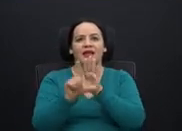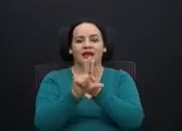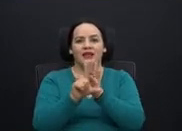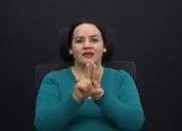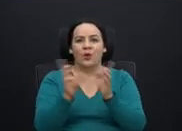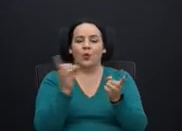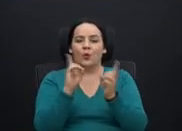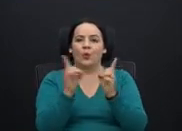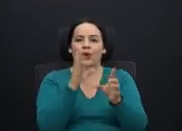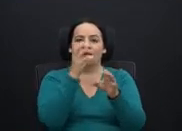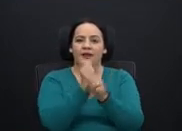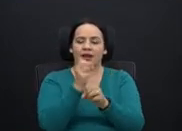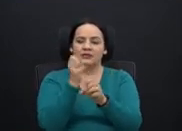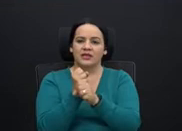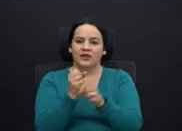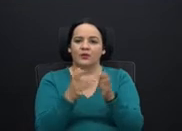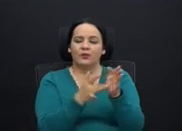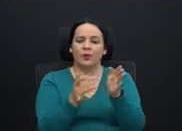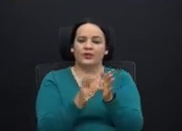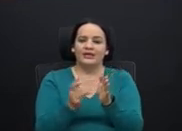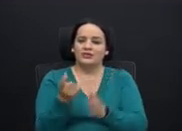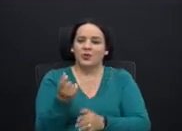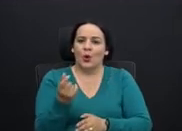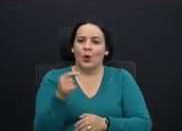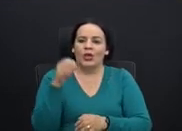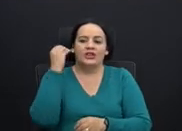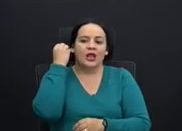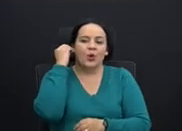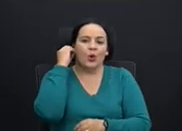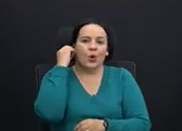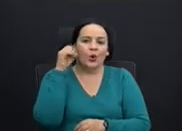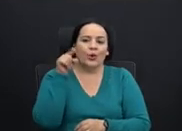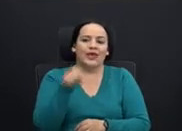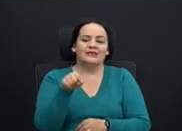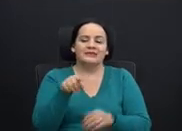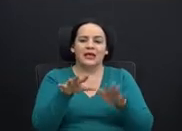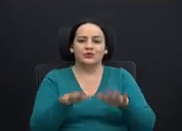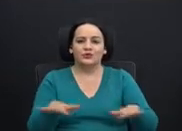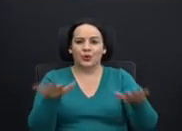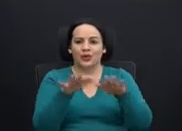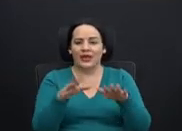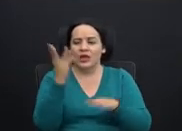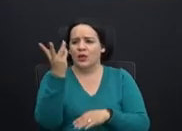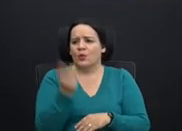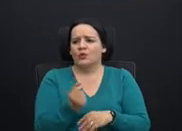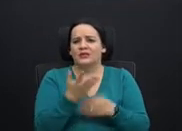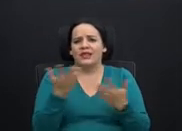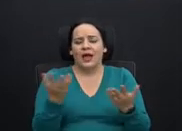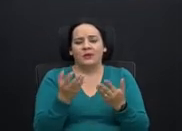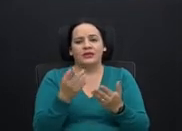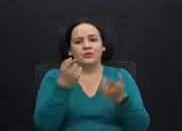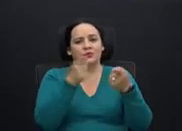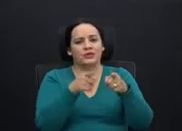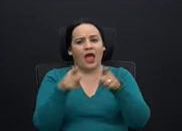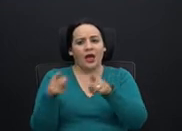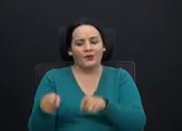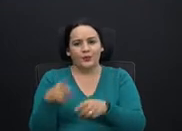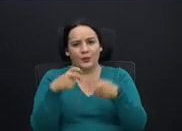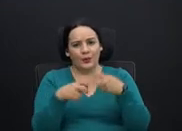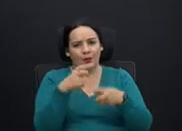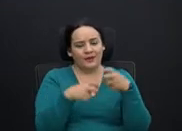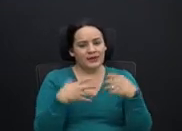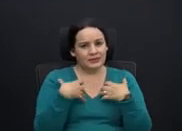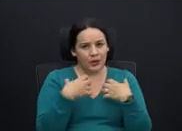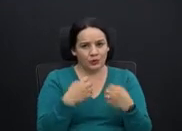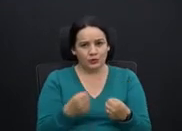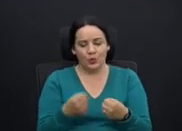está realizando la explotación del oro en esta zona. Incontables son los casos de problemas de salud por las